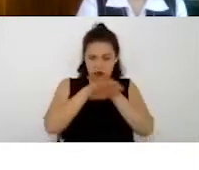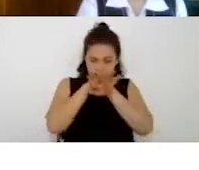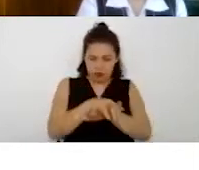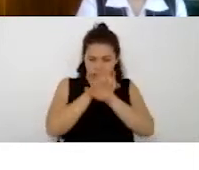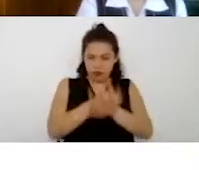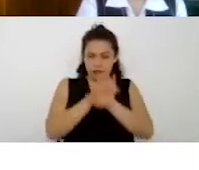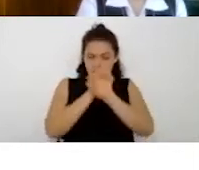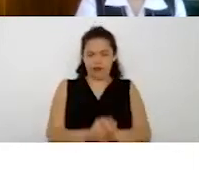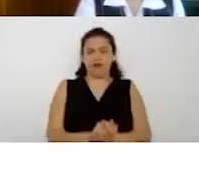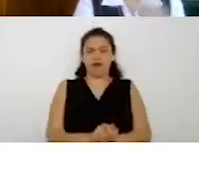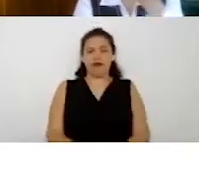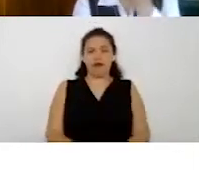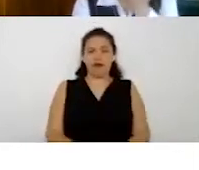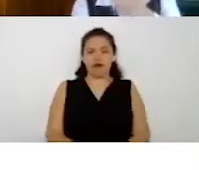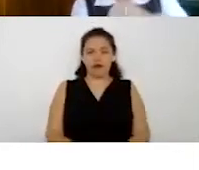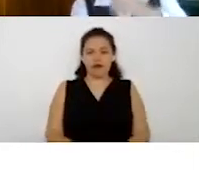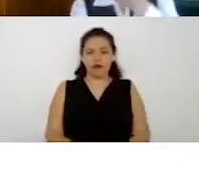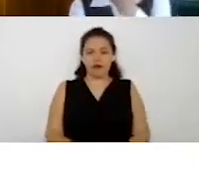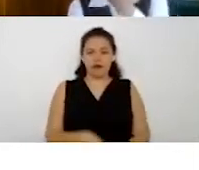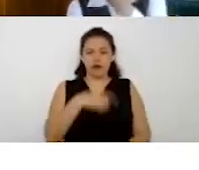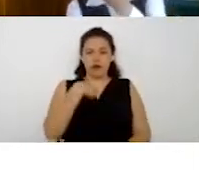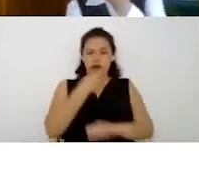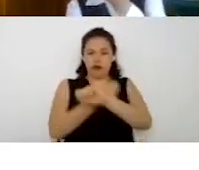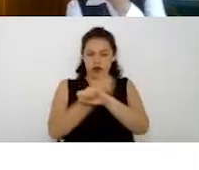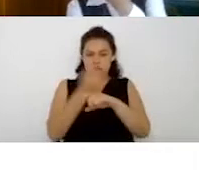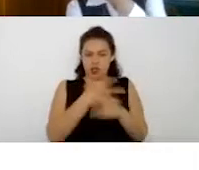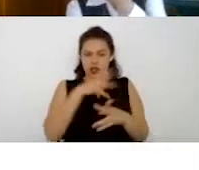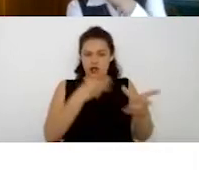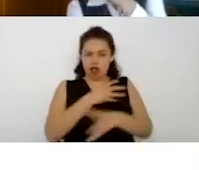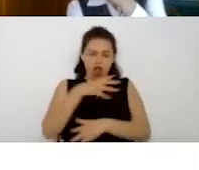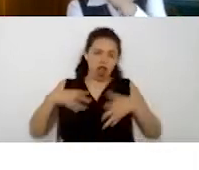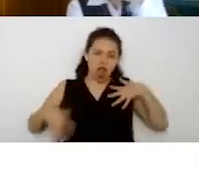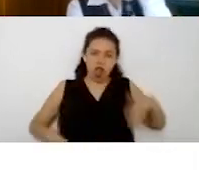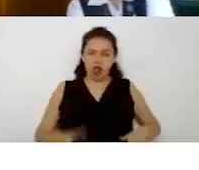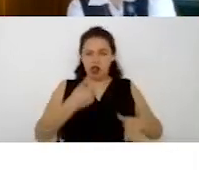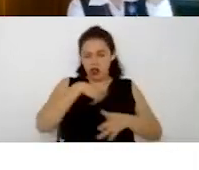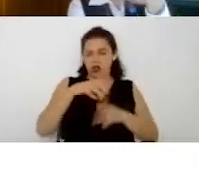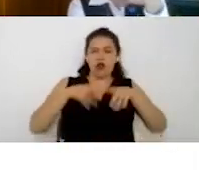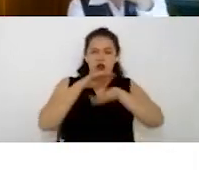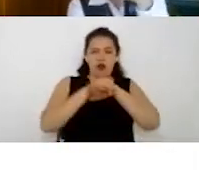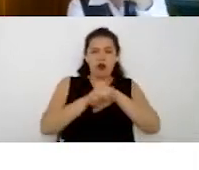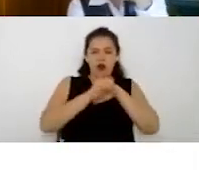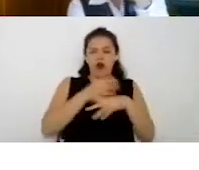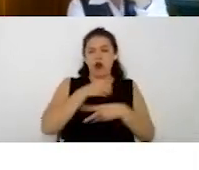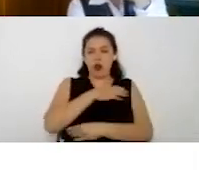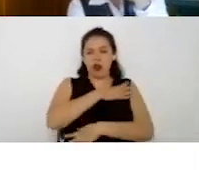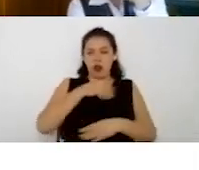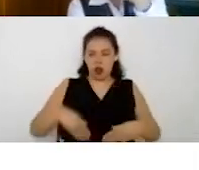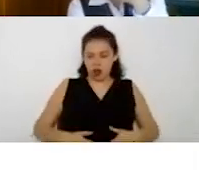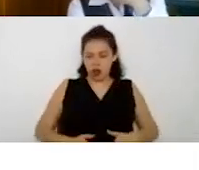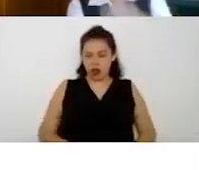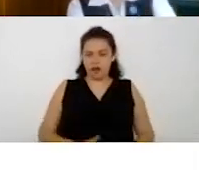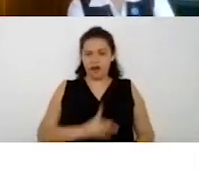lo que estoy haciendo es una irrigación de sangre. ¿De acuerdo? Estoy bombeando sangre. Si yo comienzo